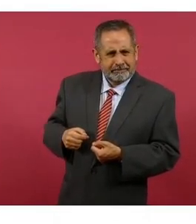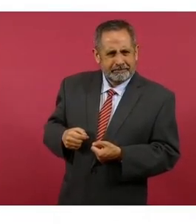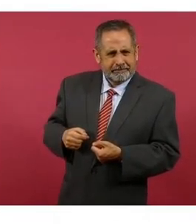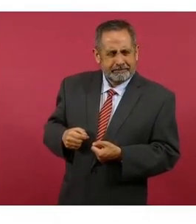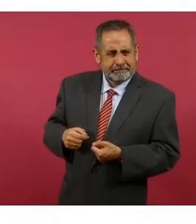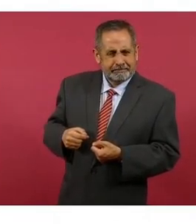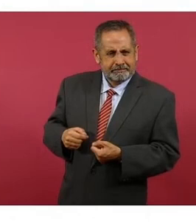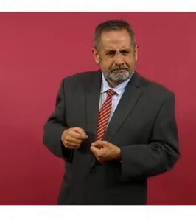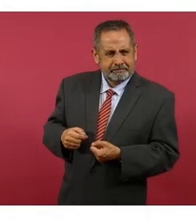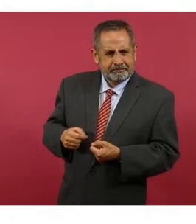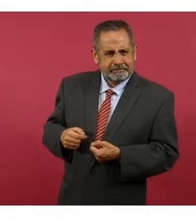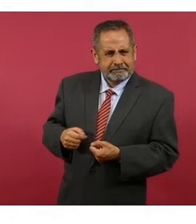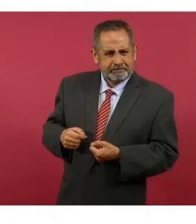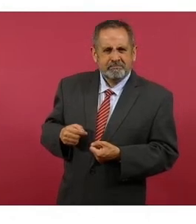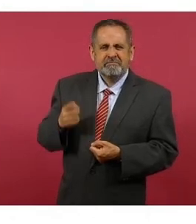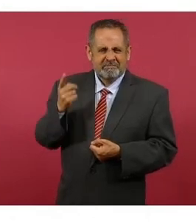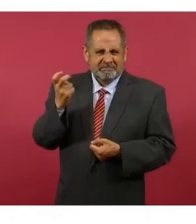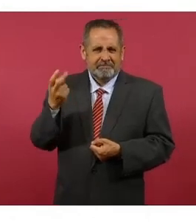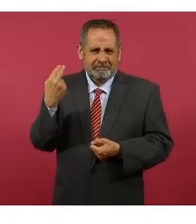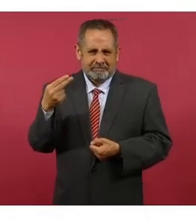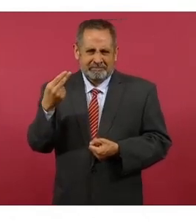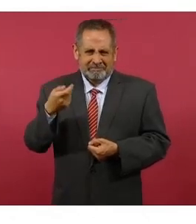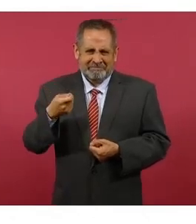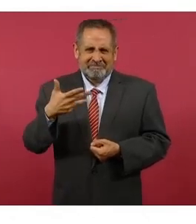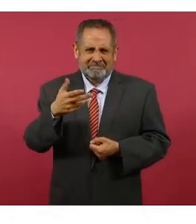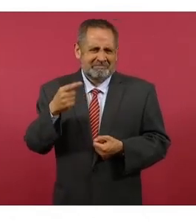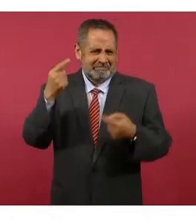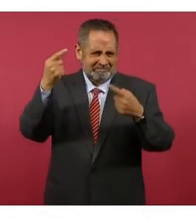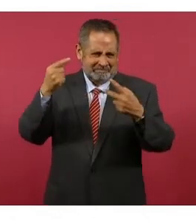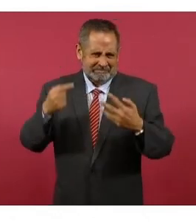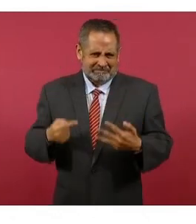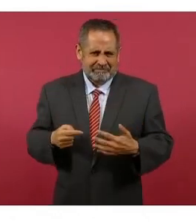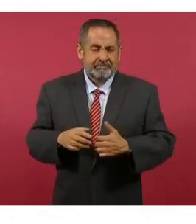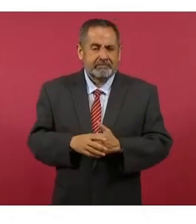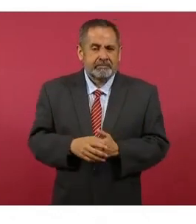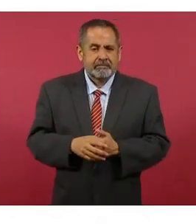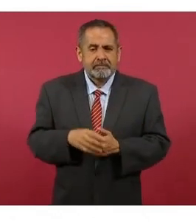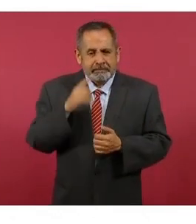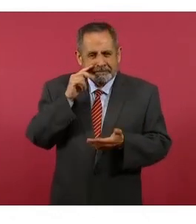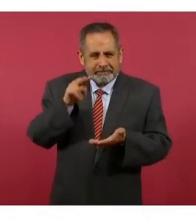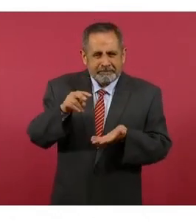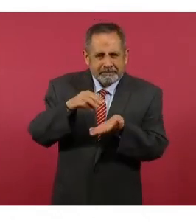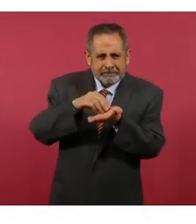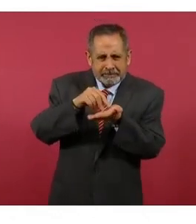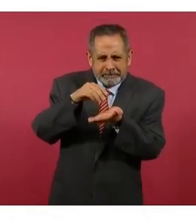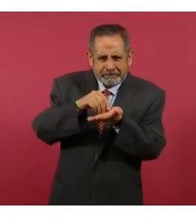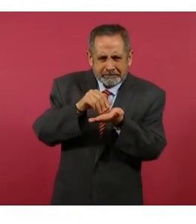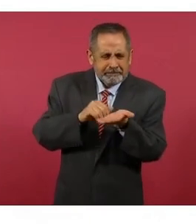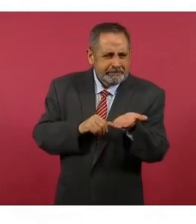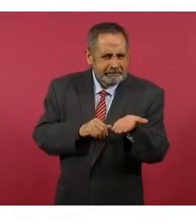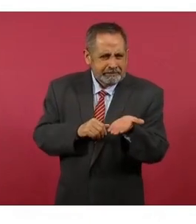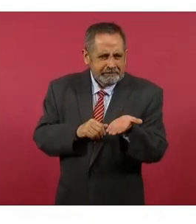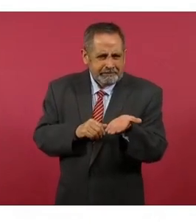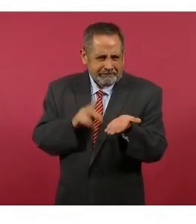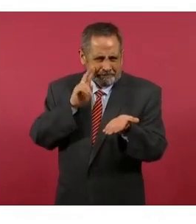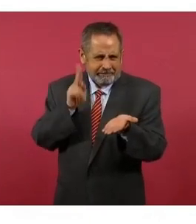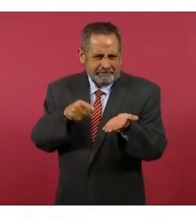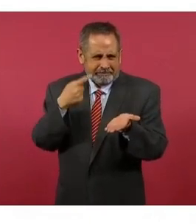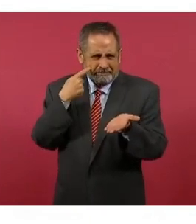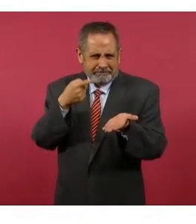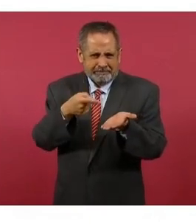líneas, rayas, puntos. Y se presenta así como un polvo que en la siguiente